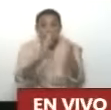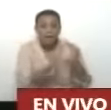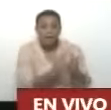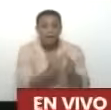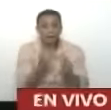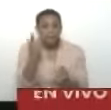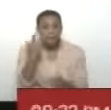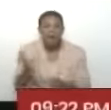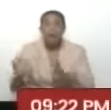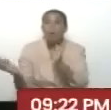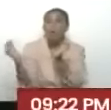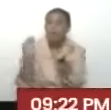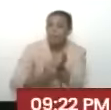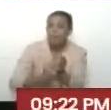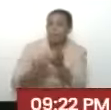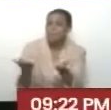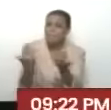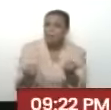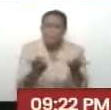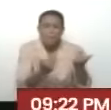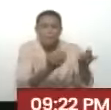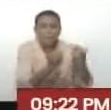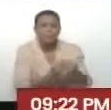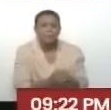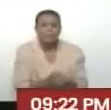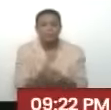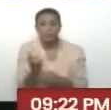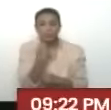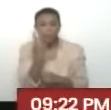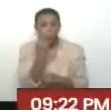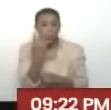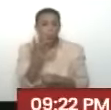tocó reinventarnos en esta campaña, no solamente